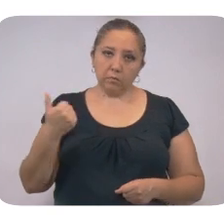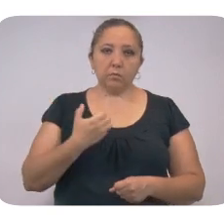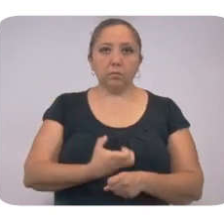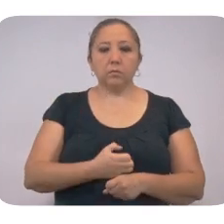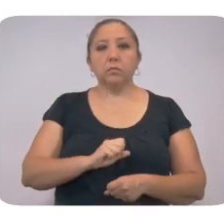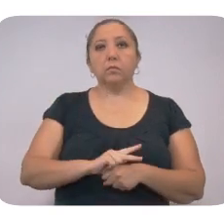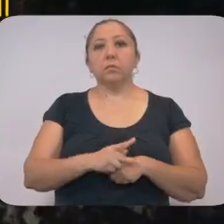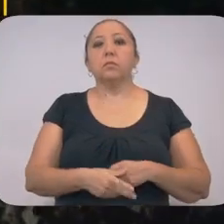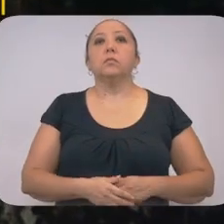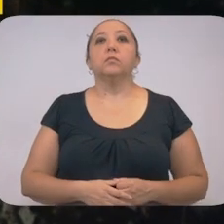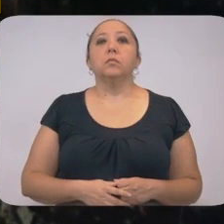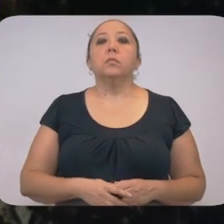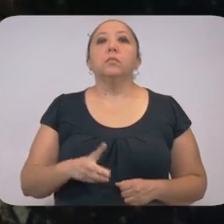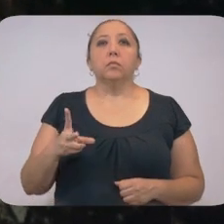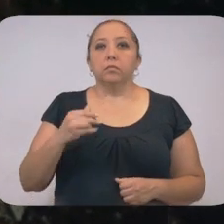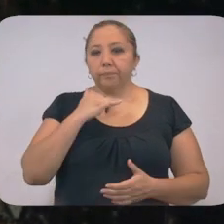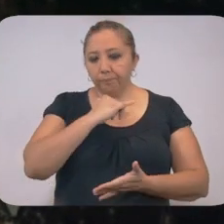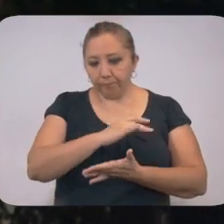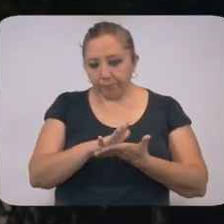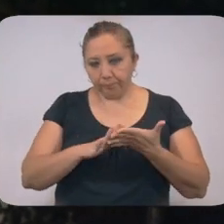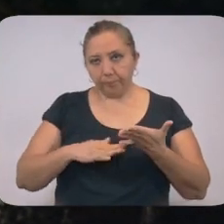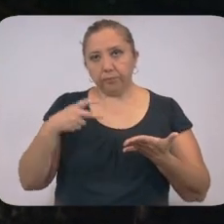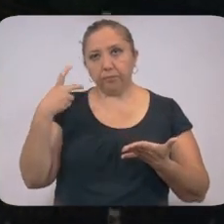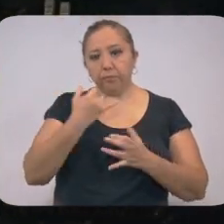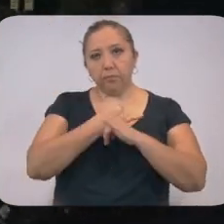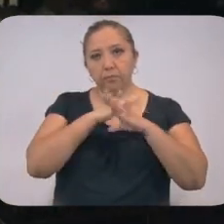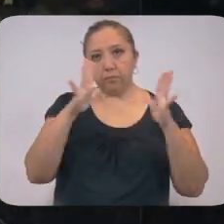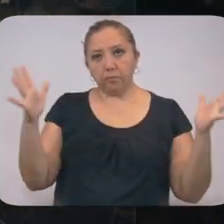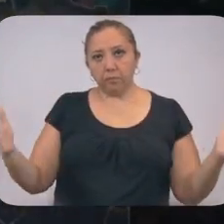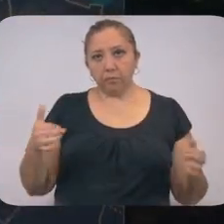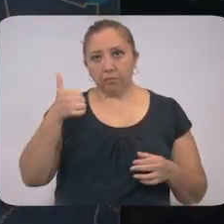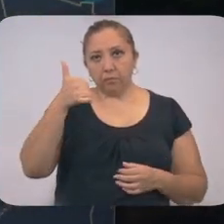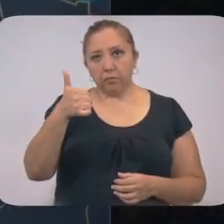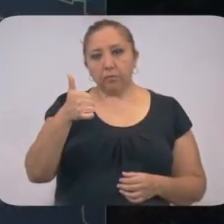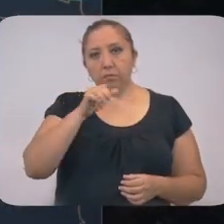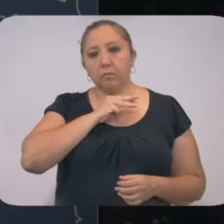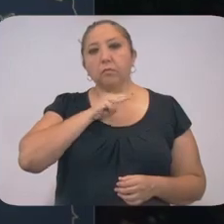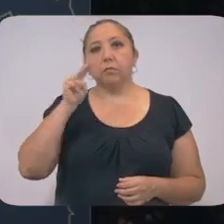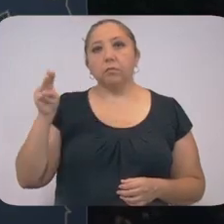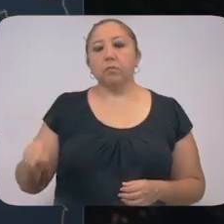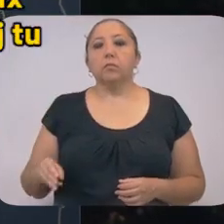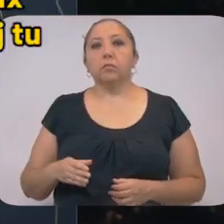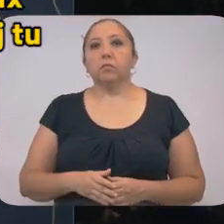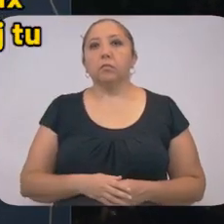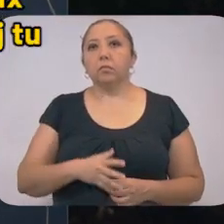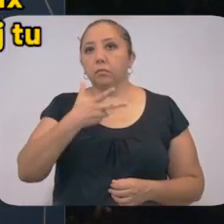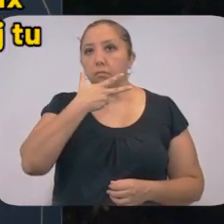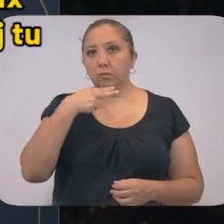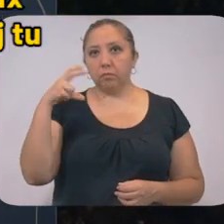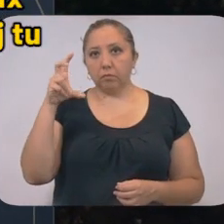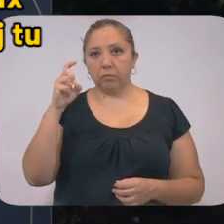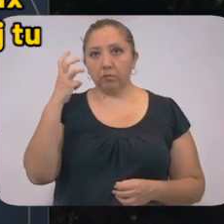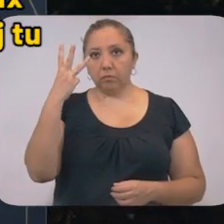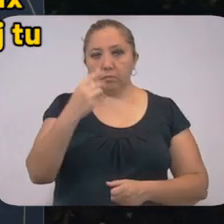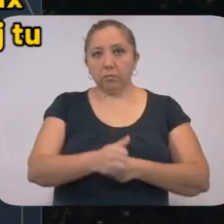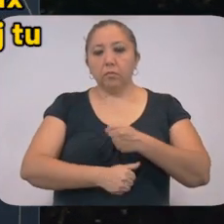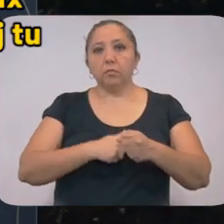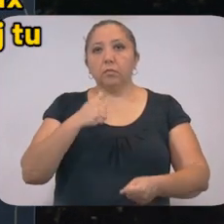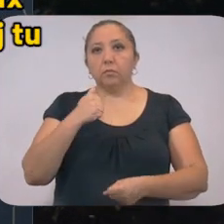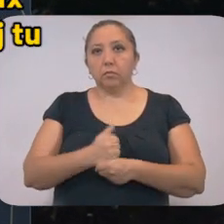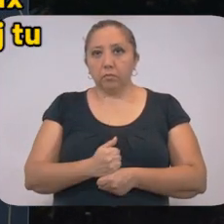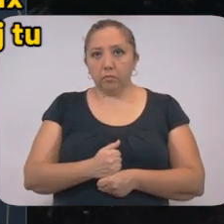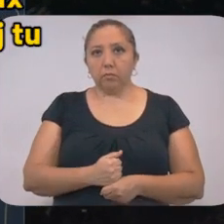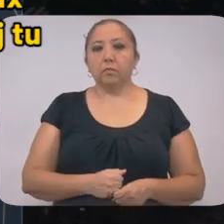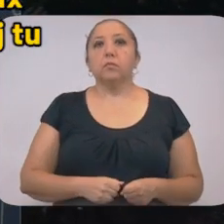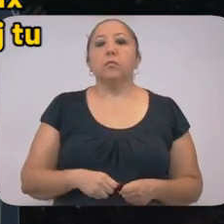u otro estado. Lamentablemente, en este parte médico, informamos de 6 fallecimientos. Hombre de 33 años de edad,